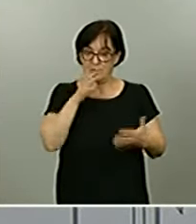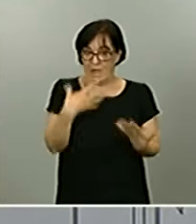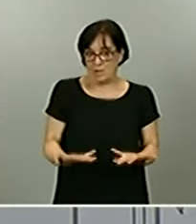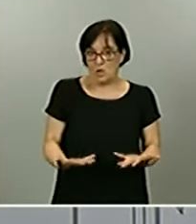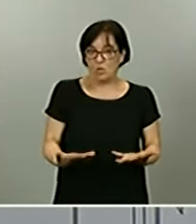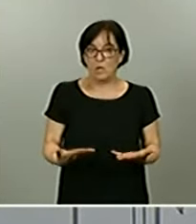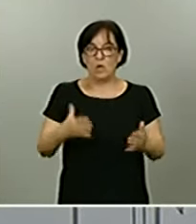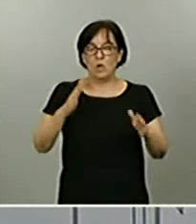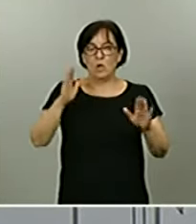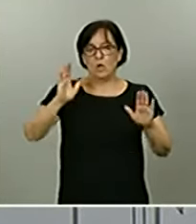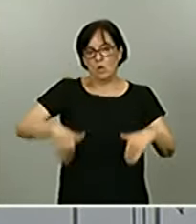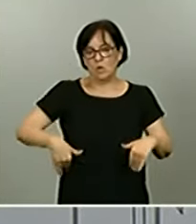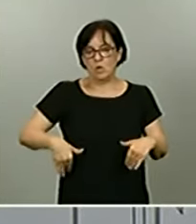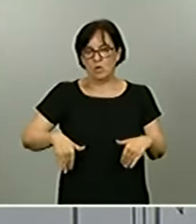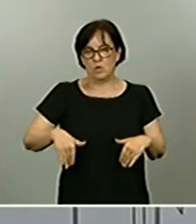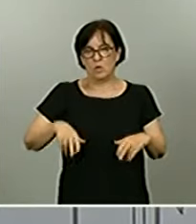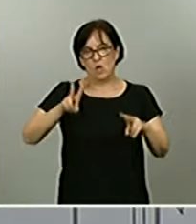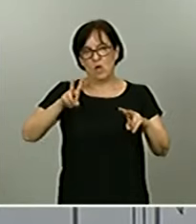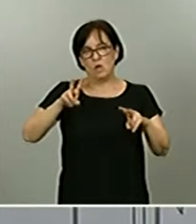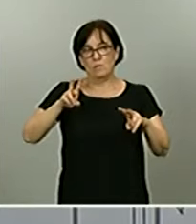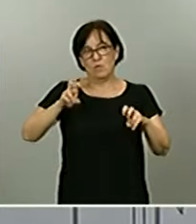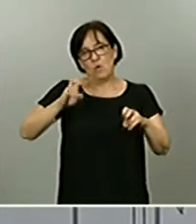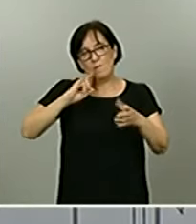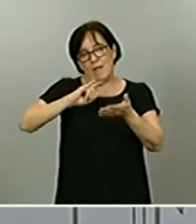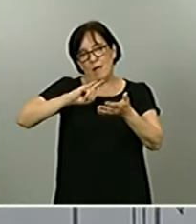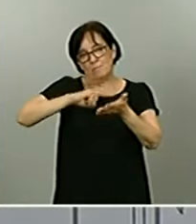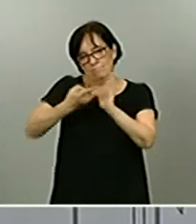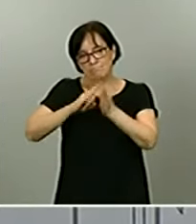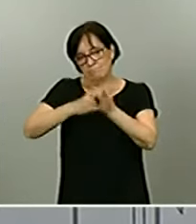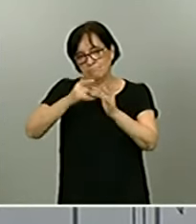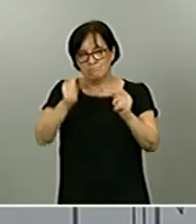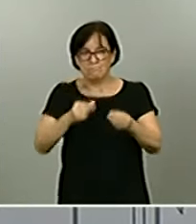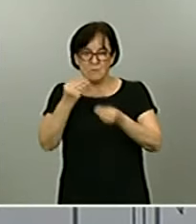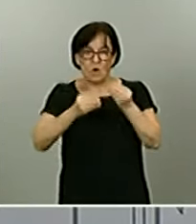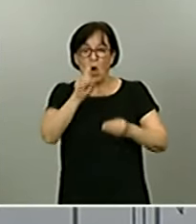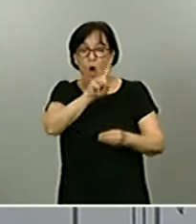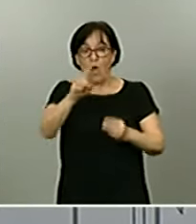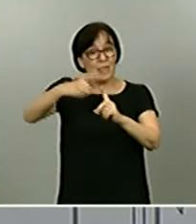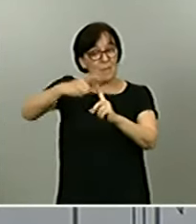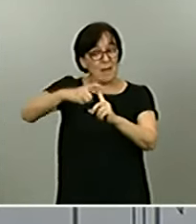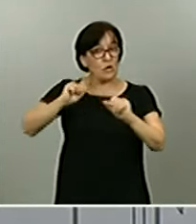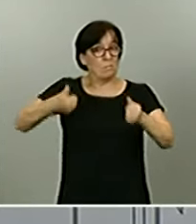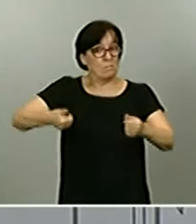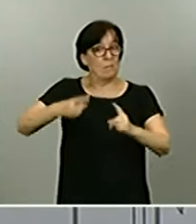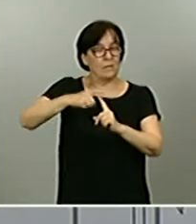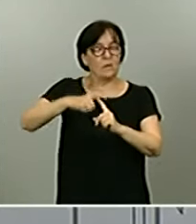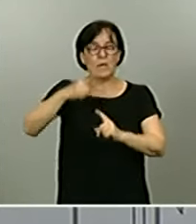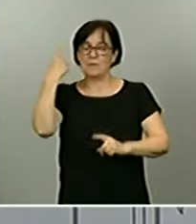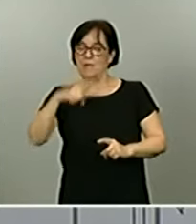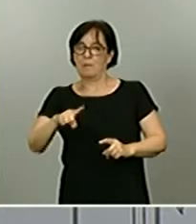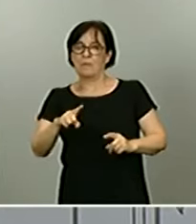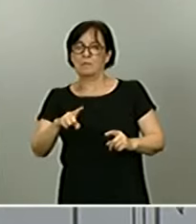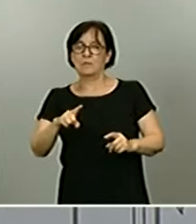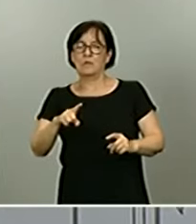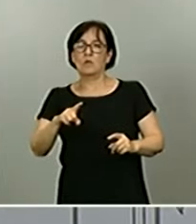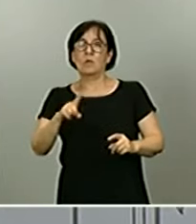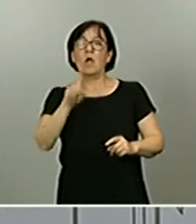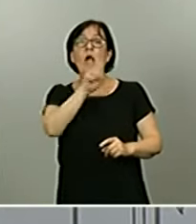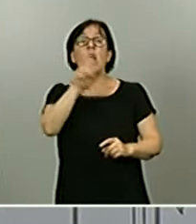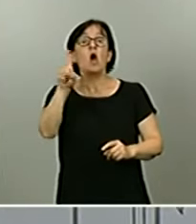en esta nueva estrategia de vigilancia, es decir, desde el día 11 de mayo, sabemos que únicamente el 11% de